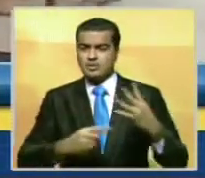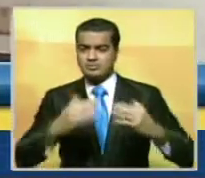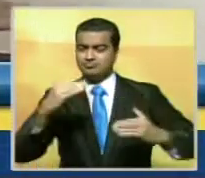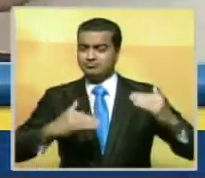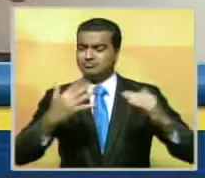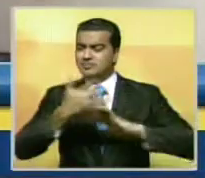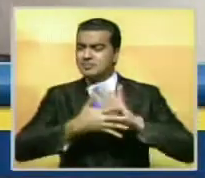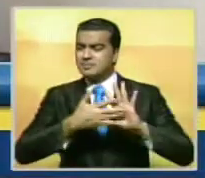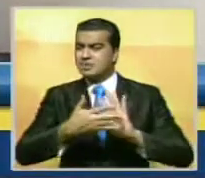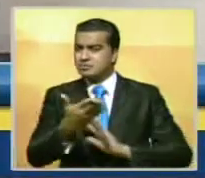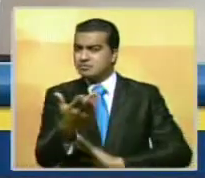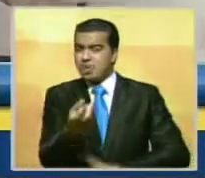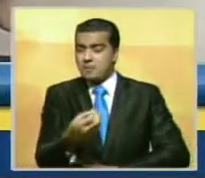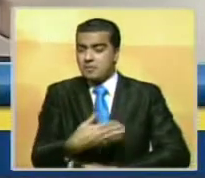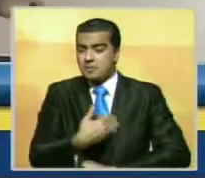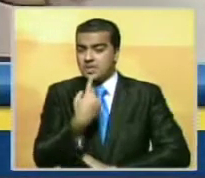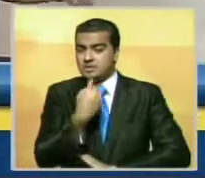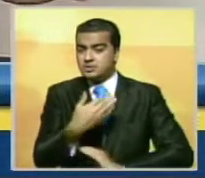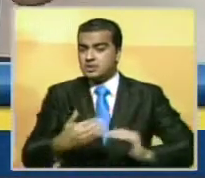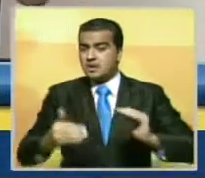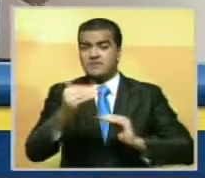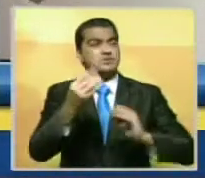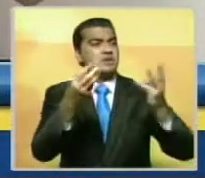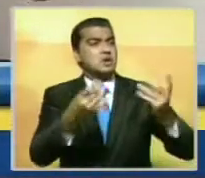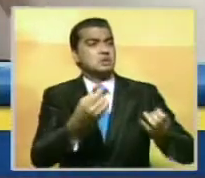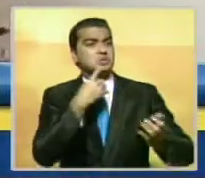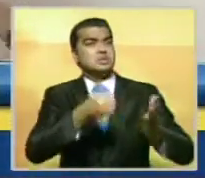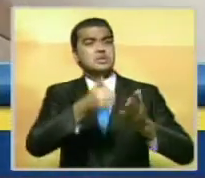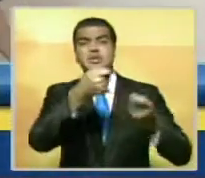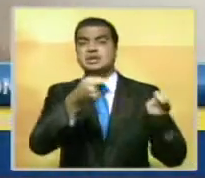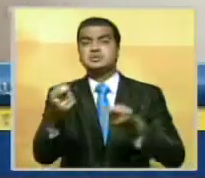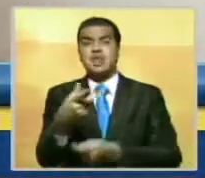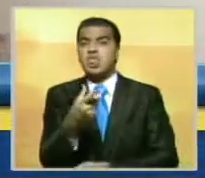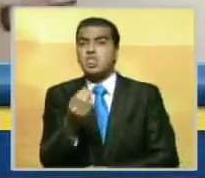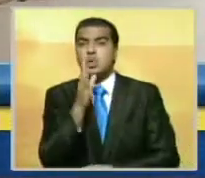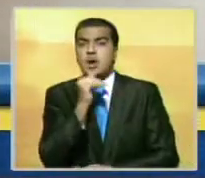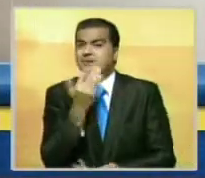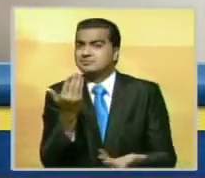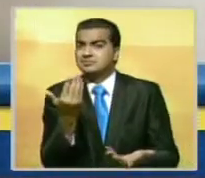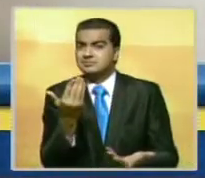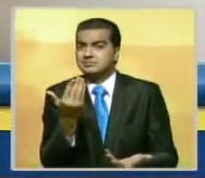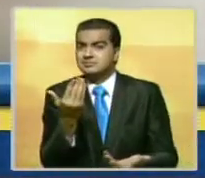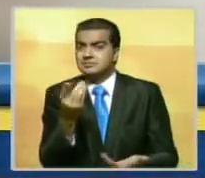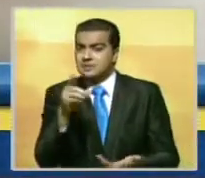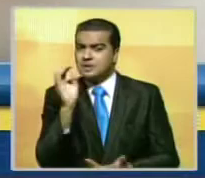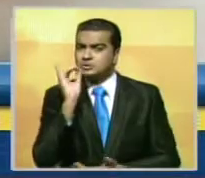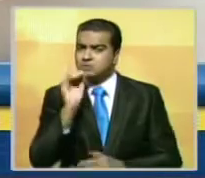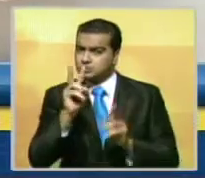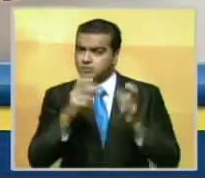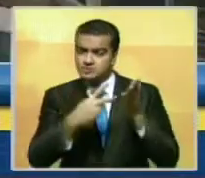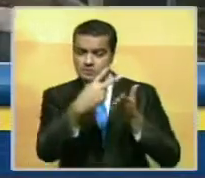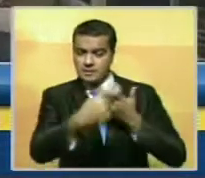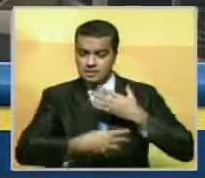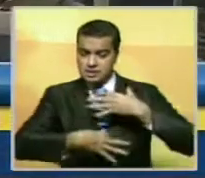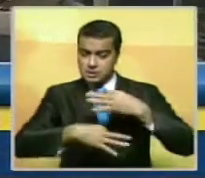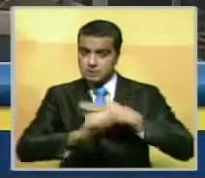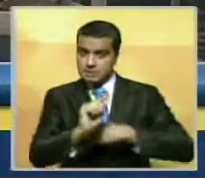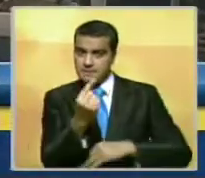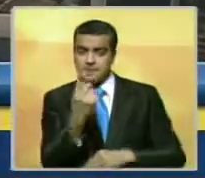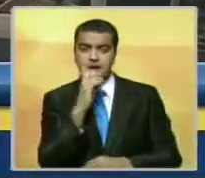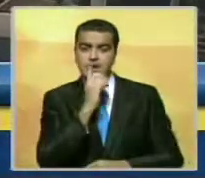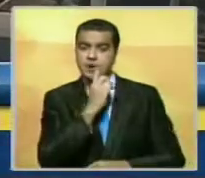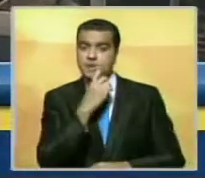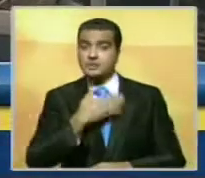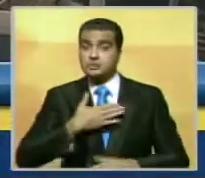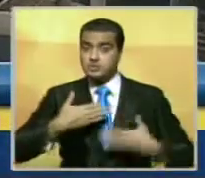irregular, porque usted no puede decretar sobre la base de algo, un ingreso que no tiene. Enrique Capriles anunció un nuevo programa de atención primaria denominado